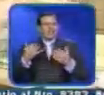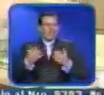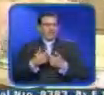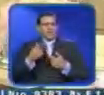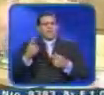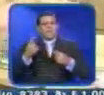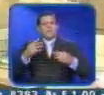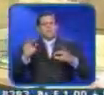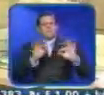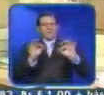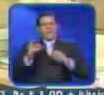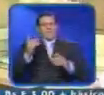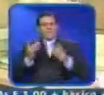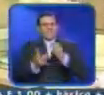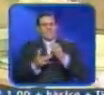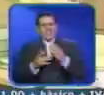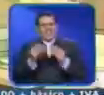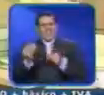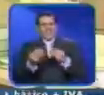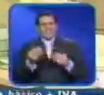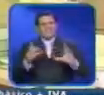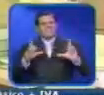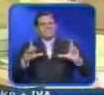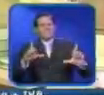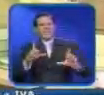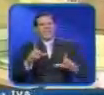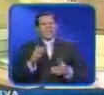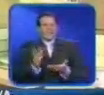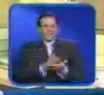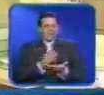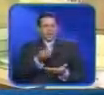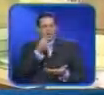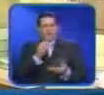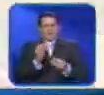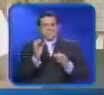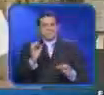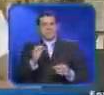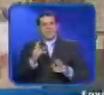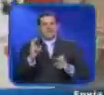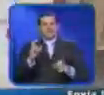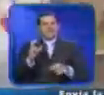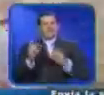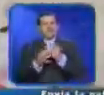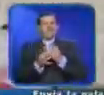vez de un álbum, utilizan las técnicas y le hacen un recetario con sus recetas favoritas para la novia nueva.